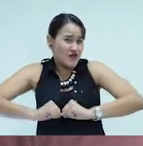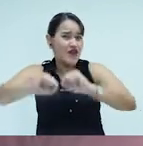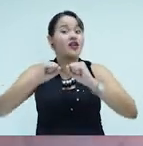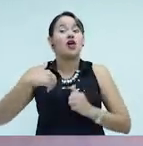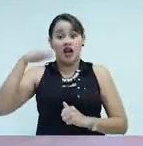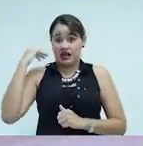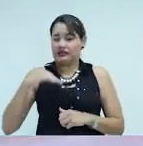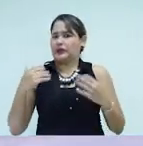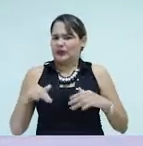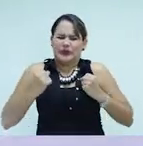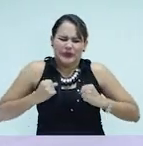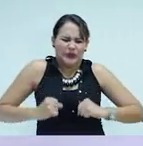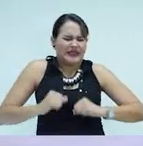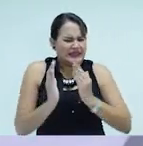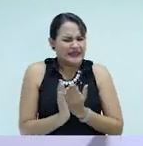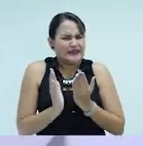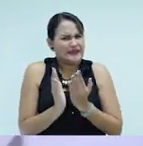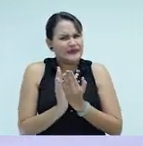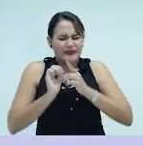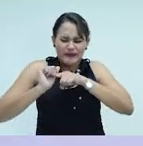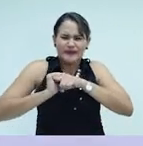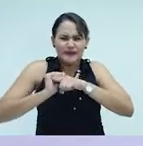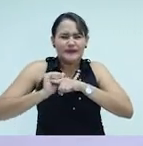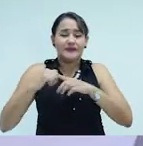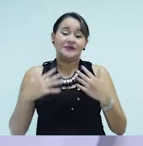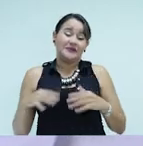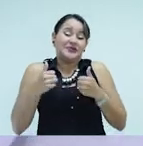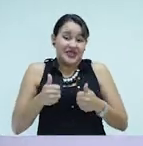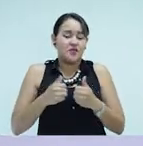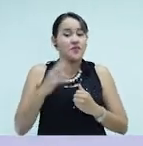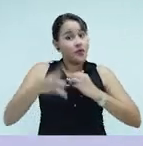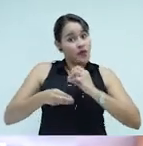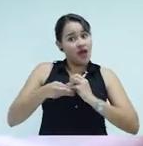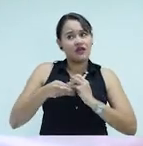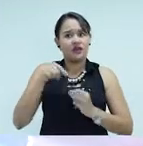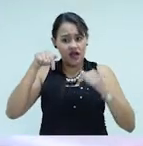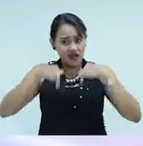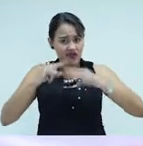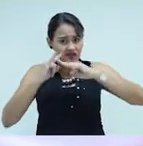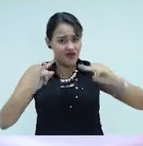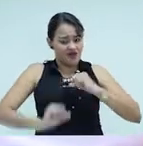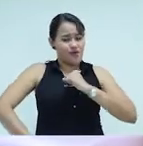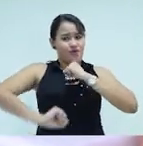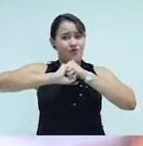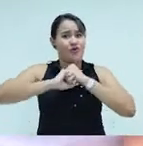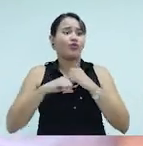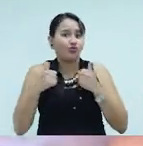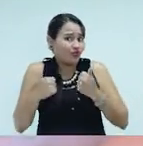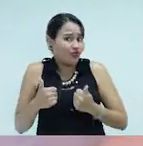tuve como estudiante, que llevé a cabo como estudiante. Pero me parece perfecto que la universidad está apoyando este tipo de cosas, y por